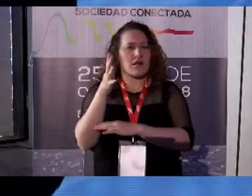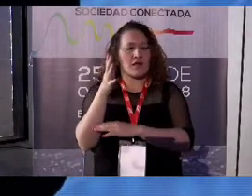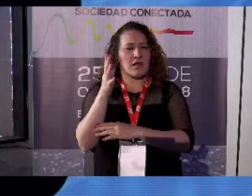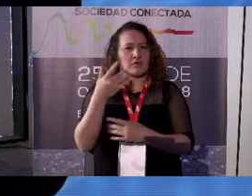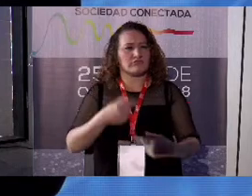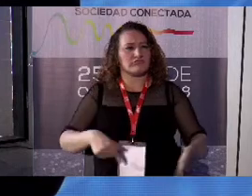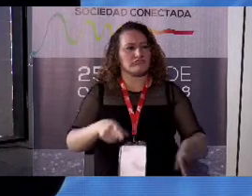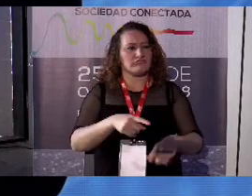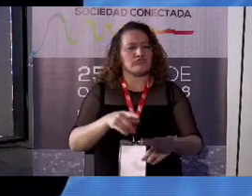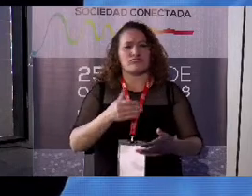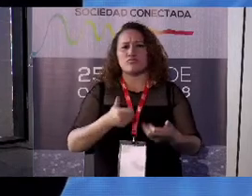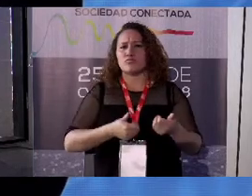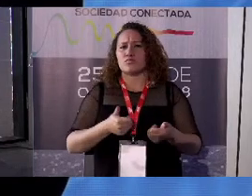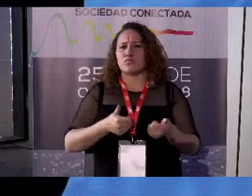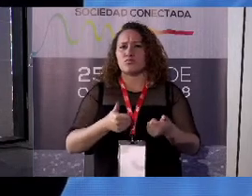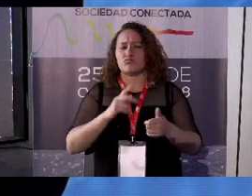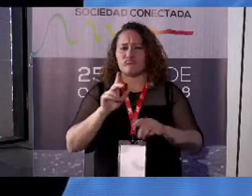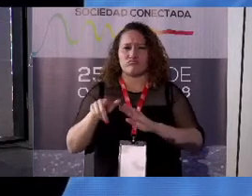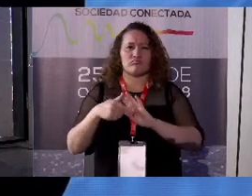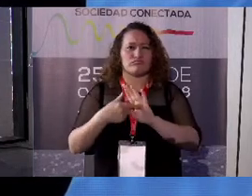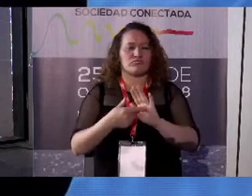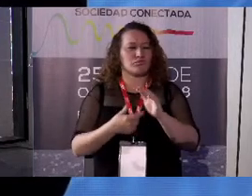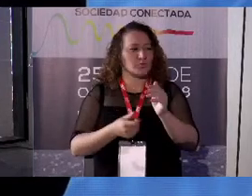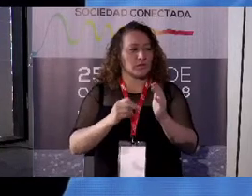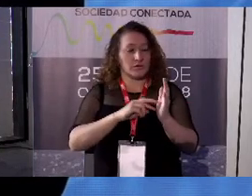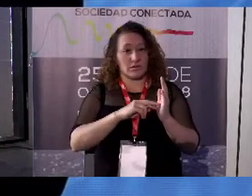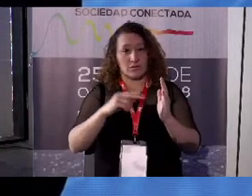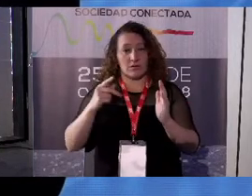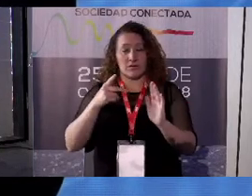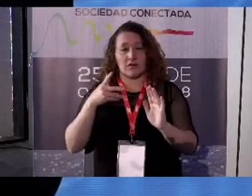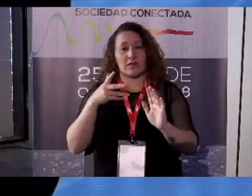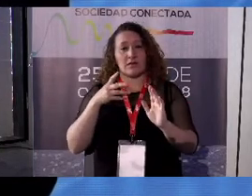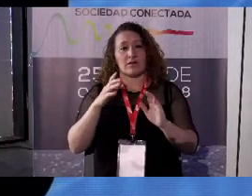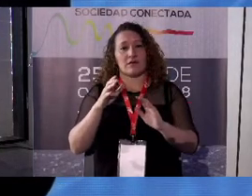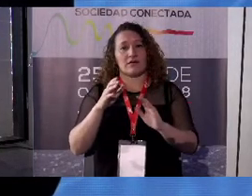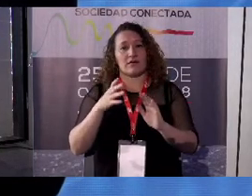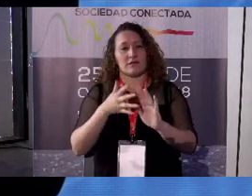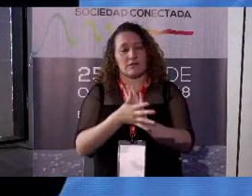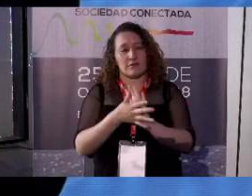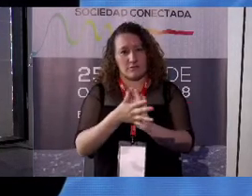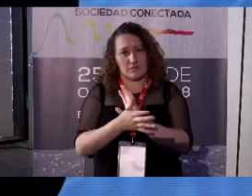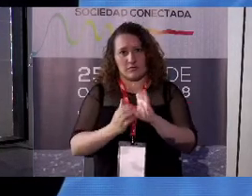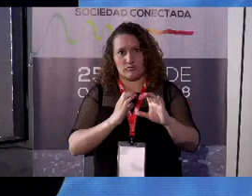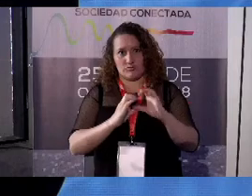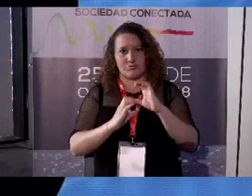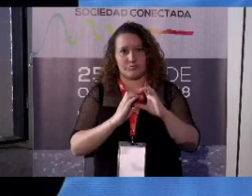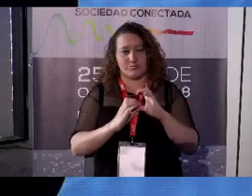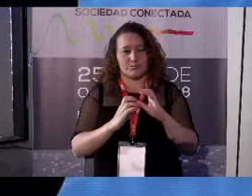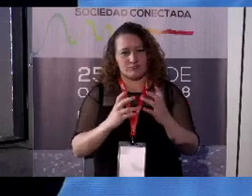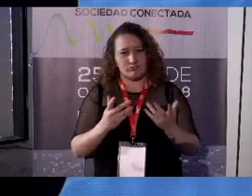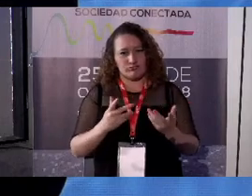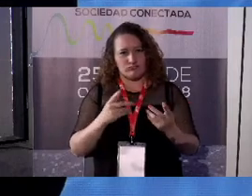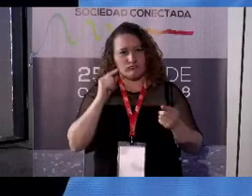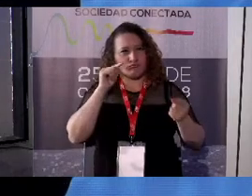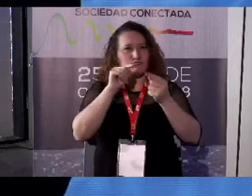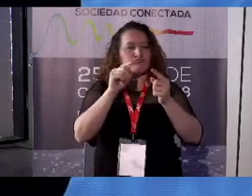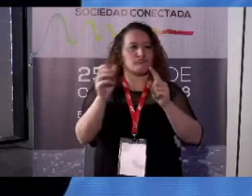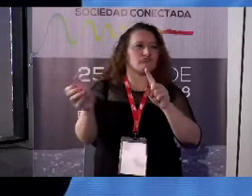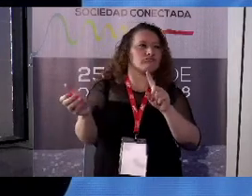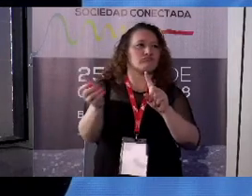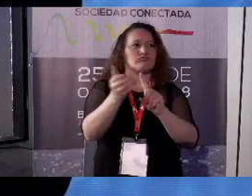presentación que tiene como título las tecnologías de información y comunicación para alcanzar los